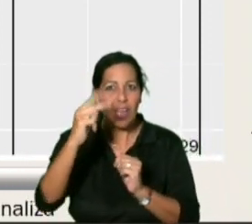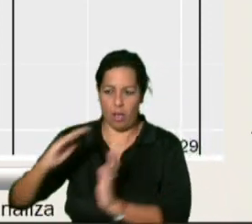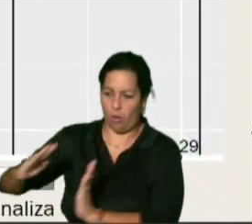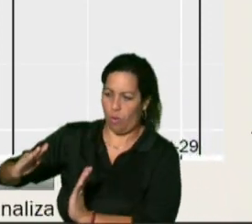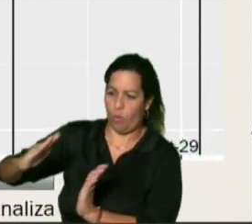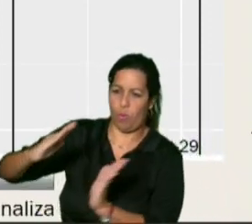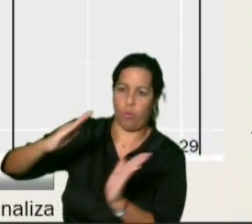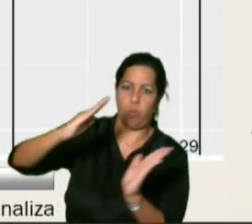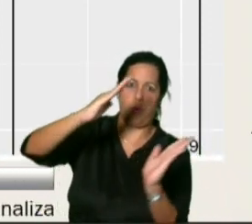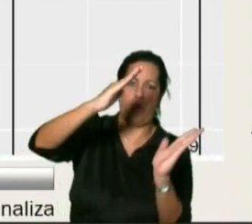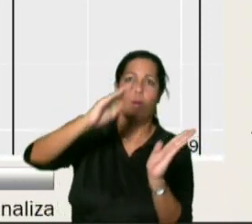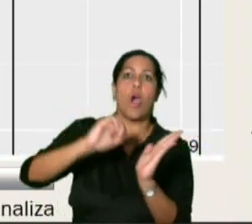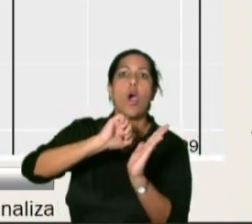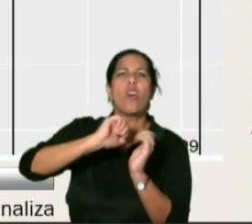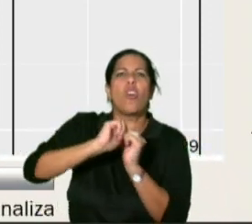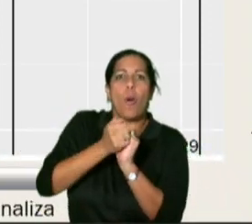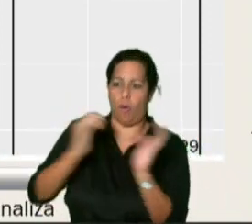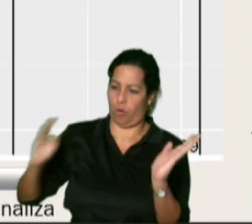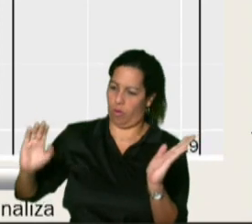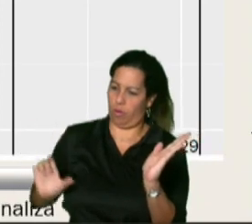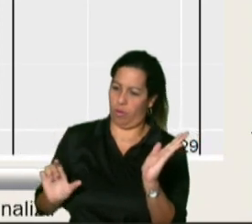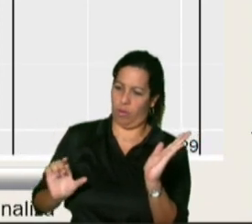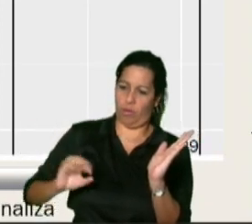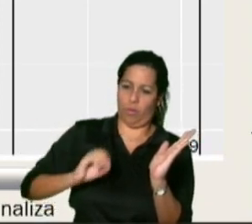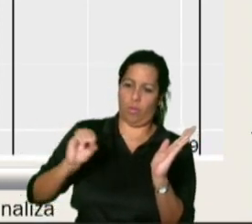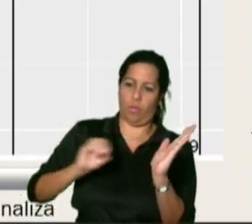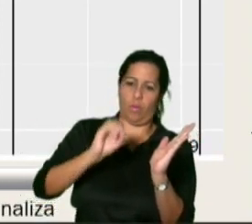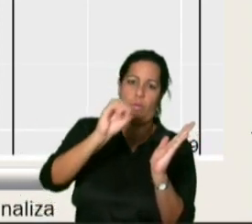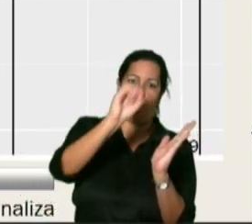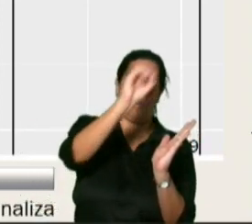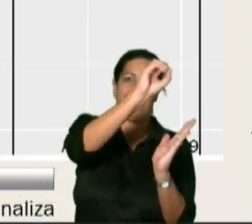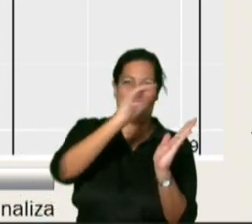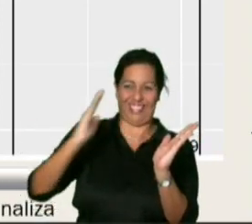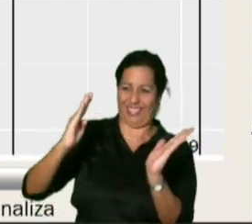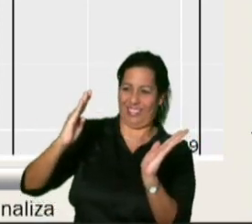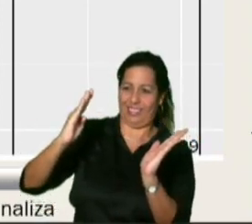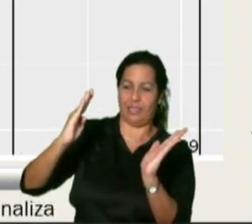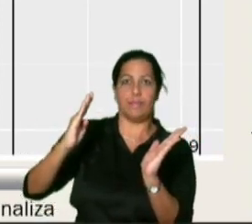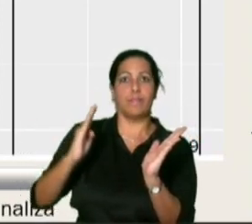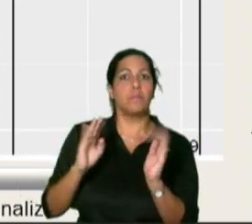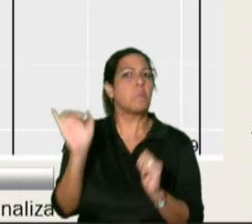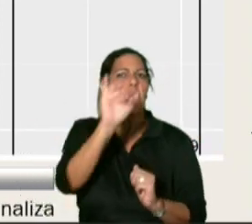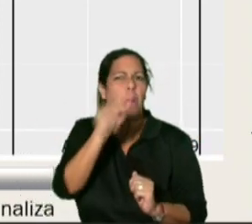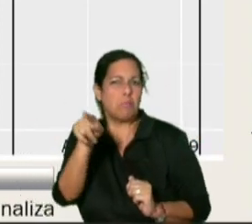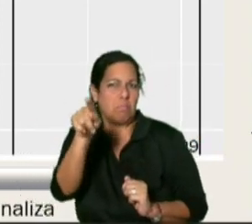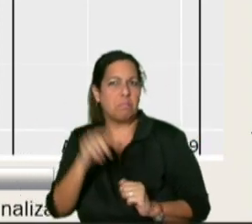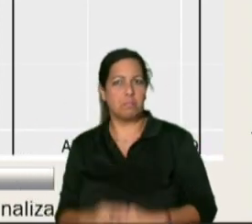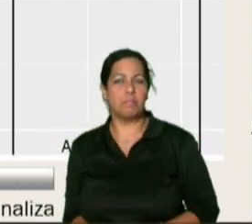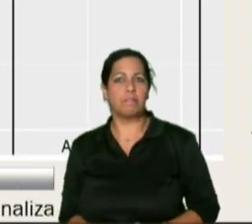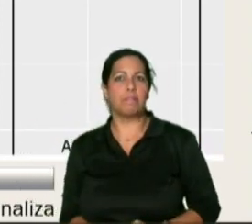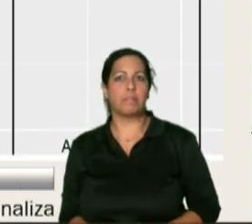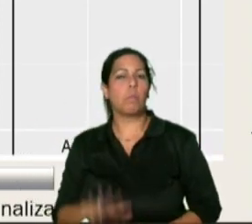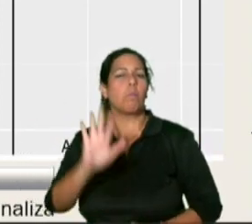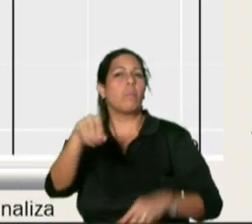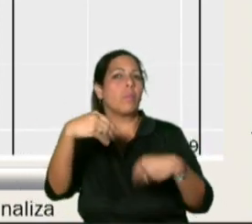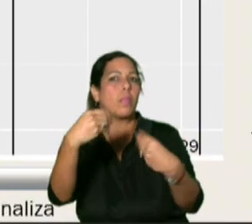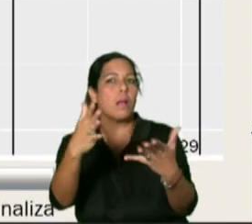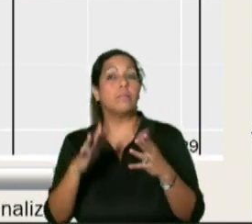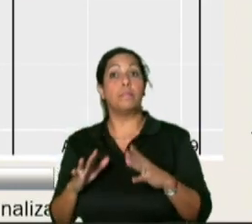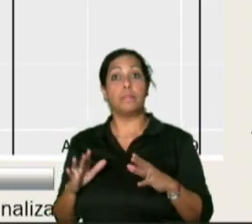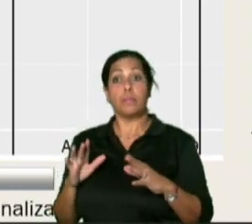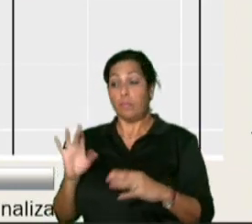incertidumbre, ¿verdad?, es también un cono que nos dicen entre dónde se encontrarían los casos. Fíjense que teníamos, para el 8